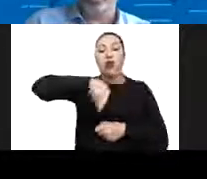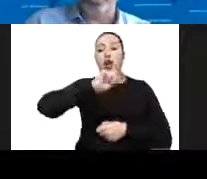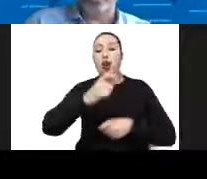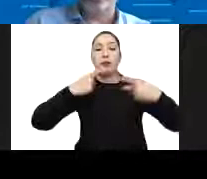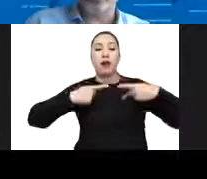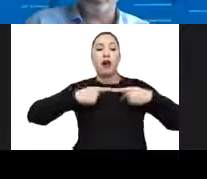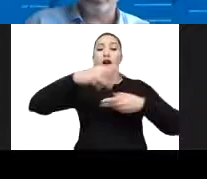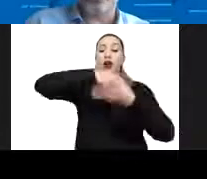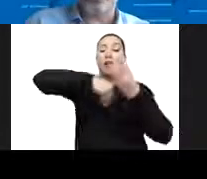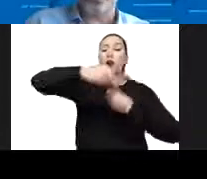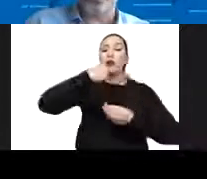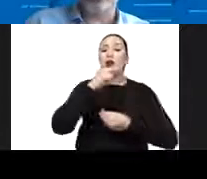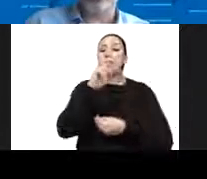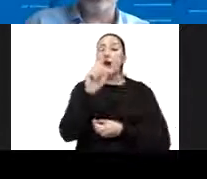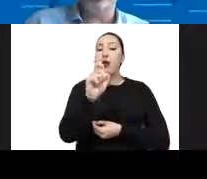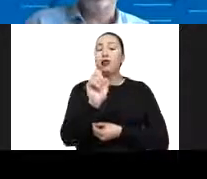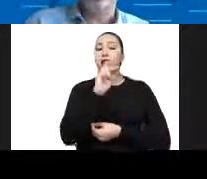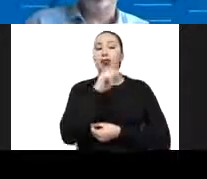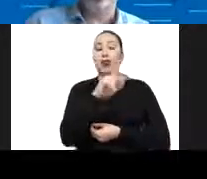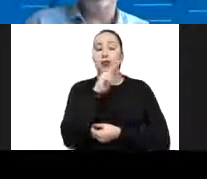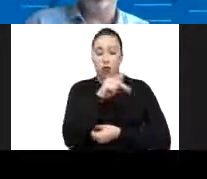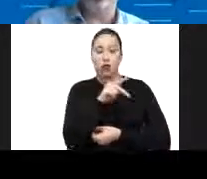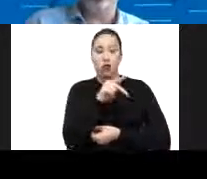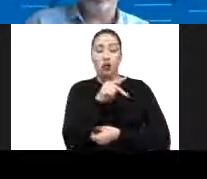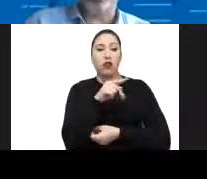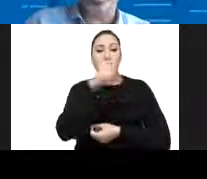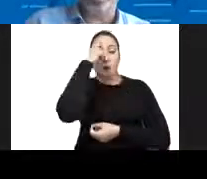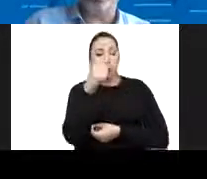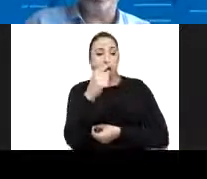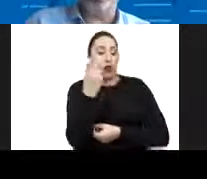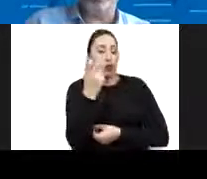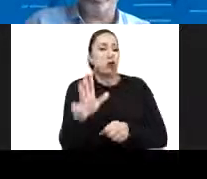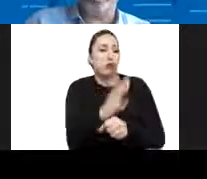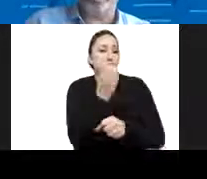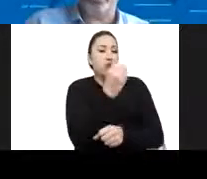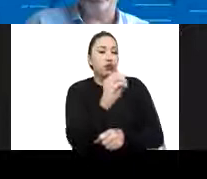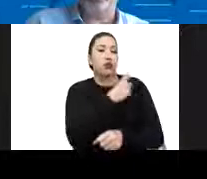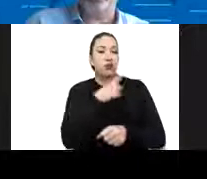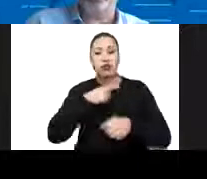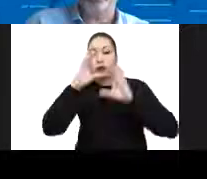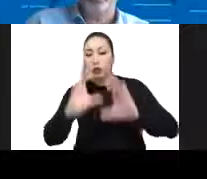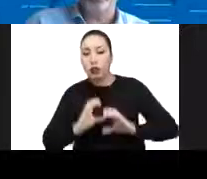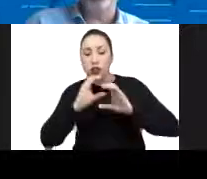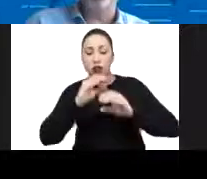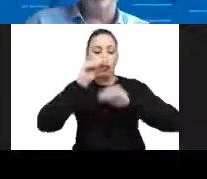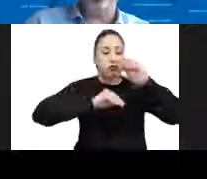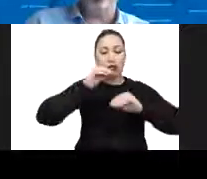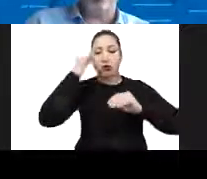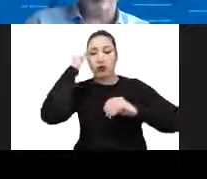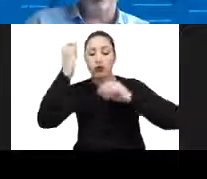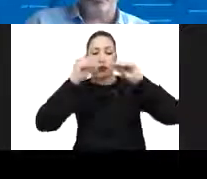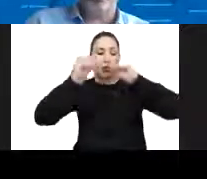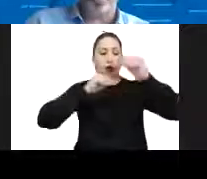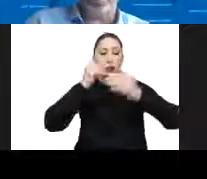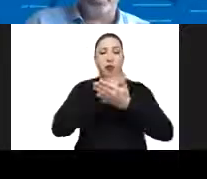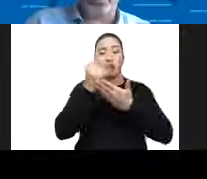una equidad, ¿no? Inclusividad en el sector, y para eso tenemos que mejorar la gestión y cómo preparamos proyectos. Y por último, hay